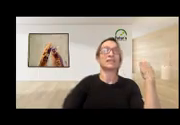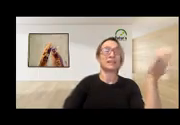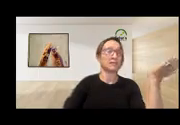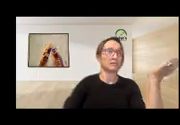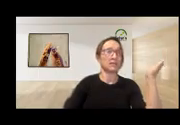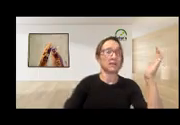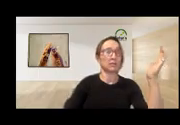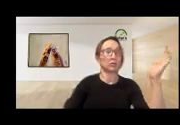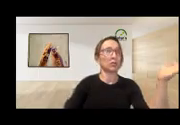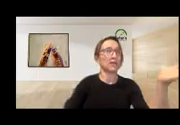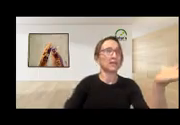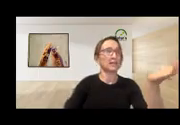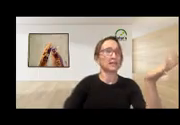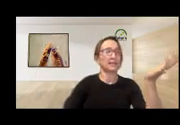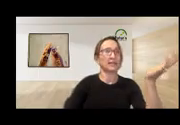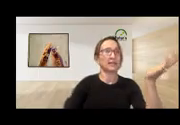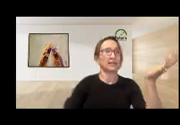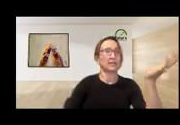para rescatar